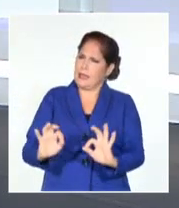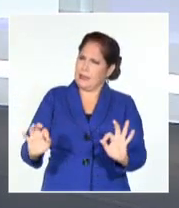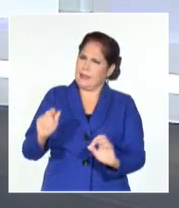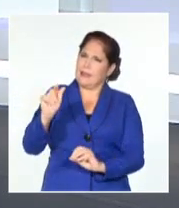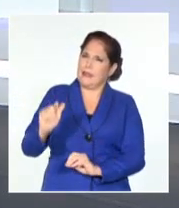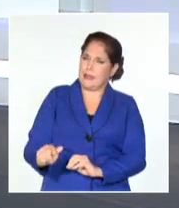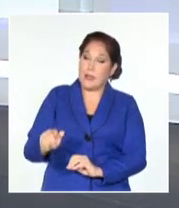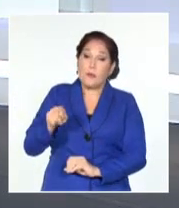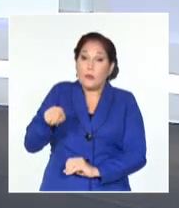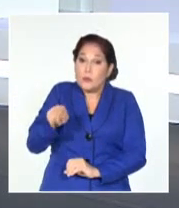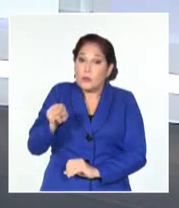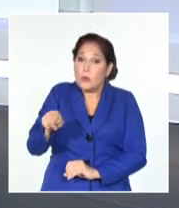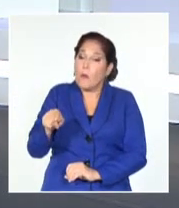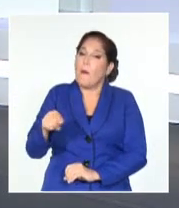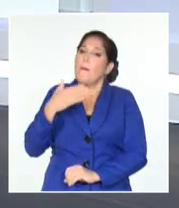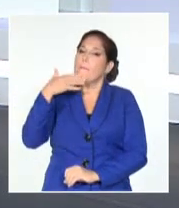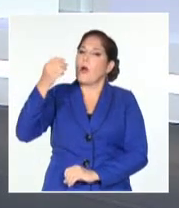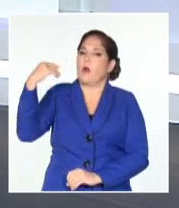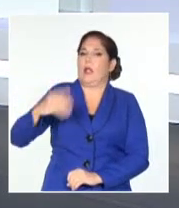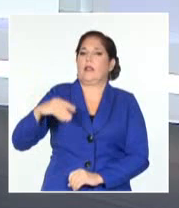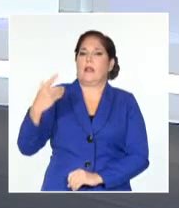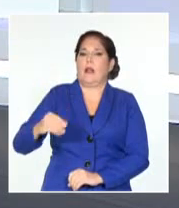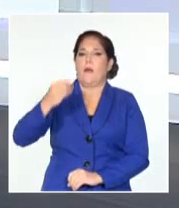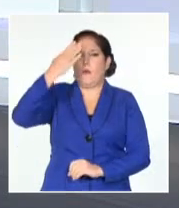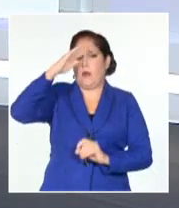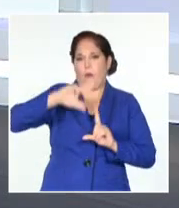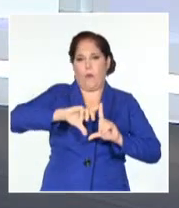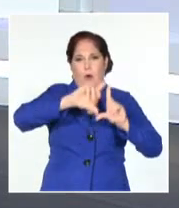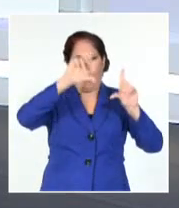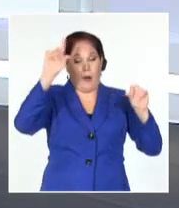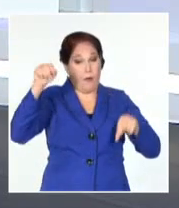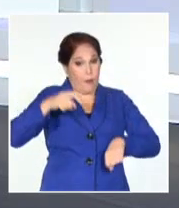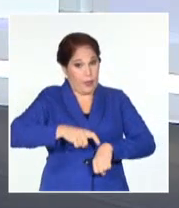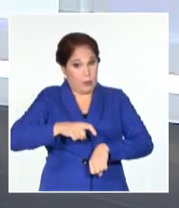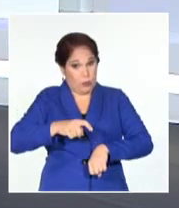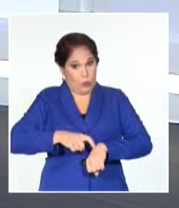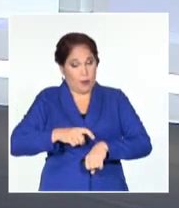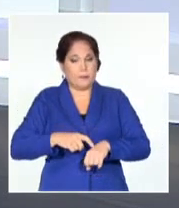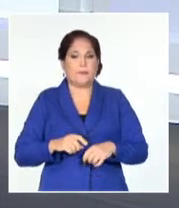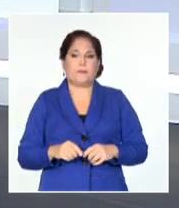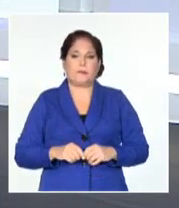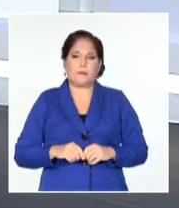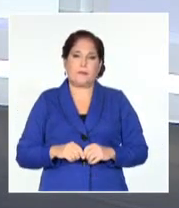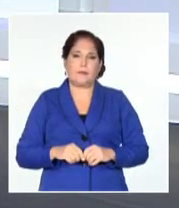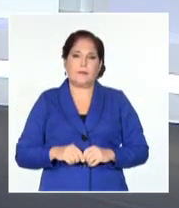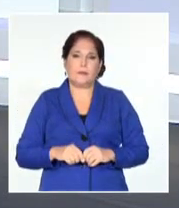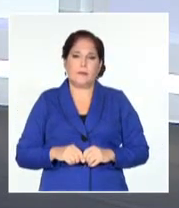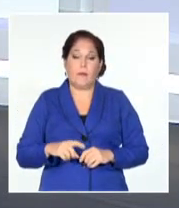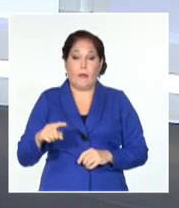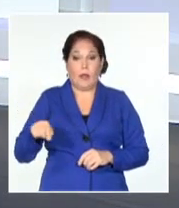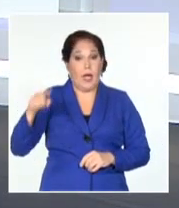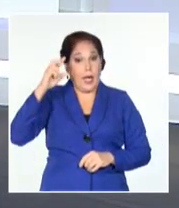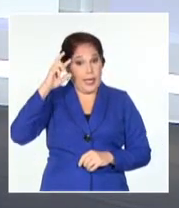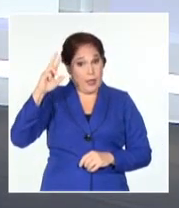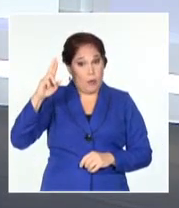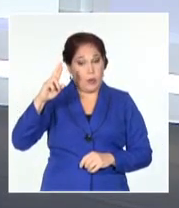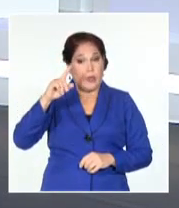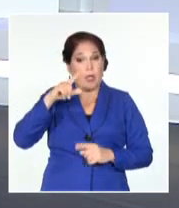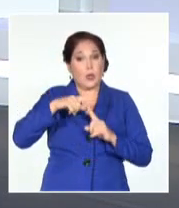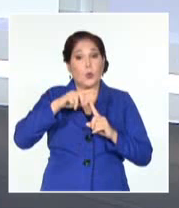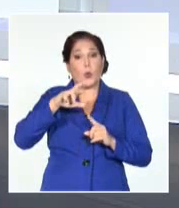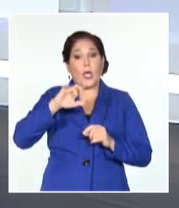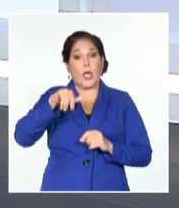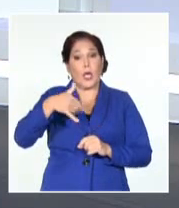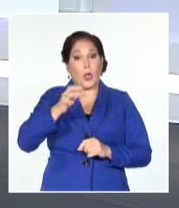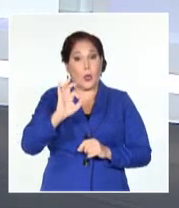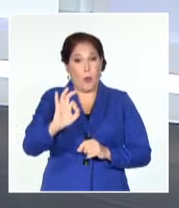los mejores entrenadores de Cuba en estos momentos, para no ser absoluto. Recuerden que Raúl Trujillo es también el